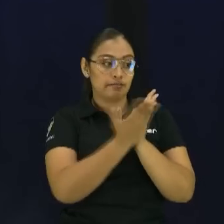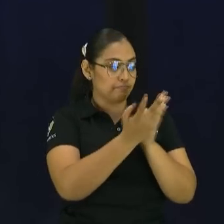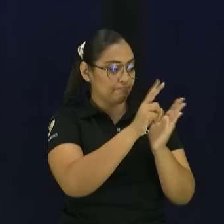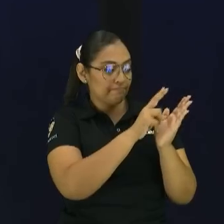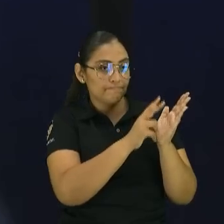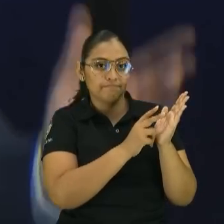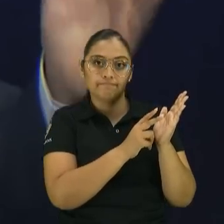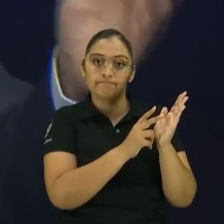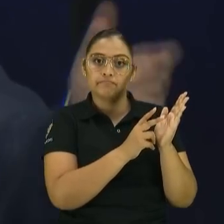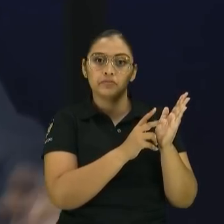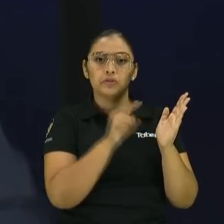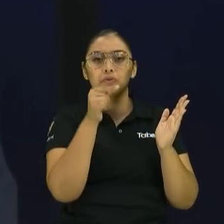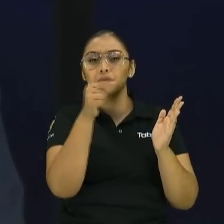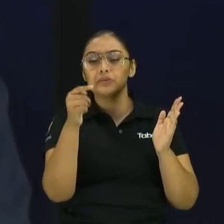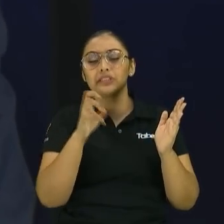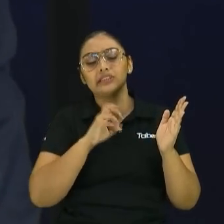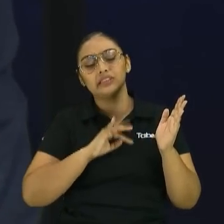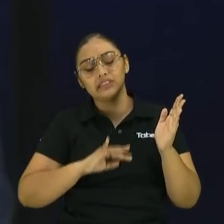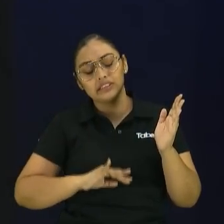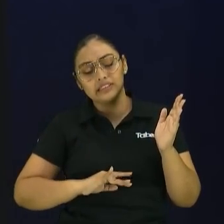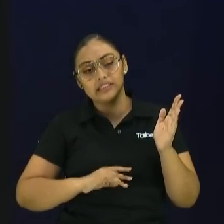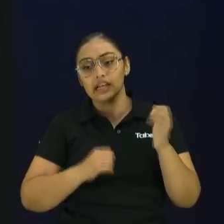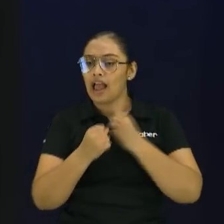está deprimido amén